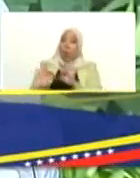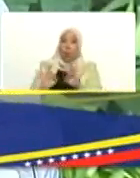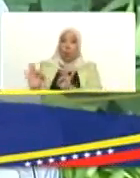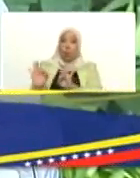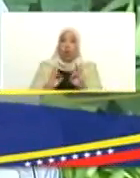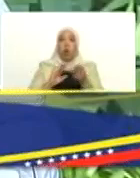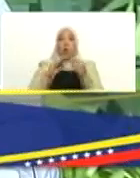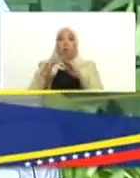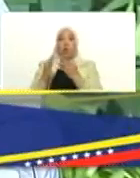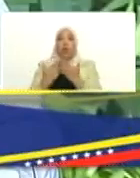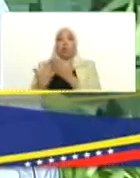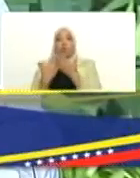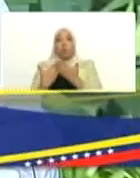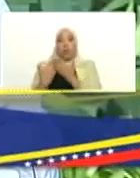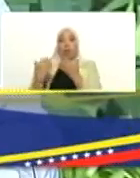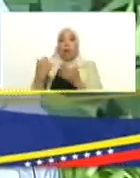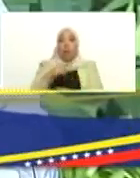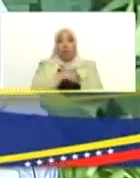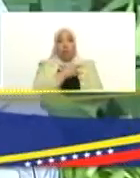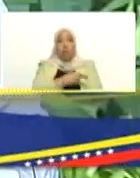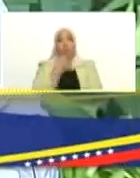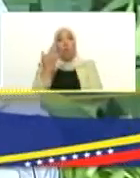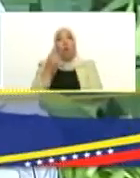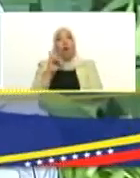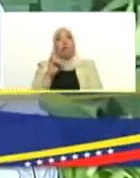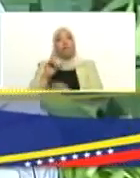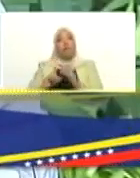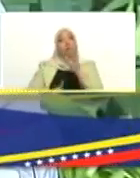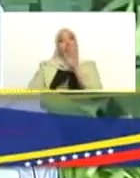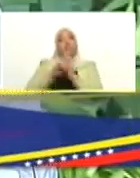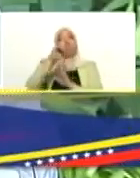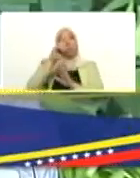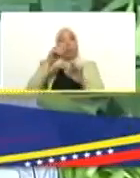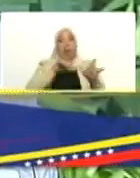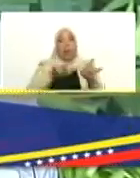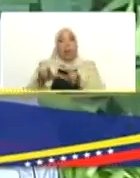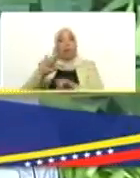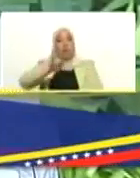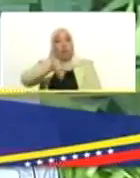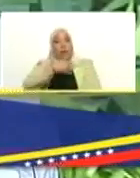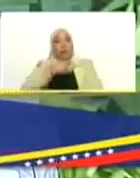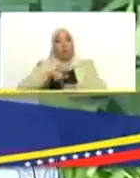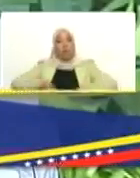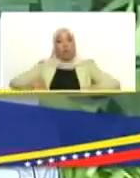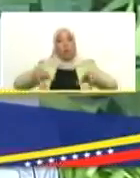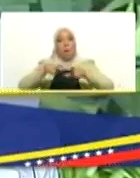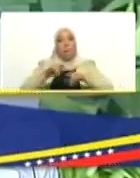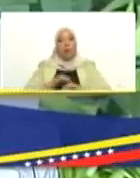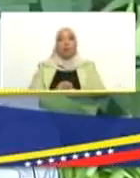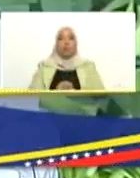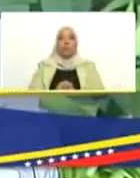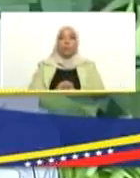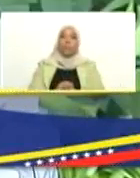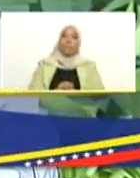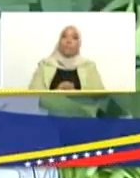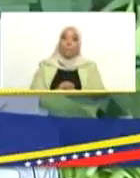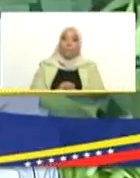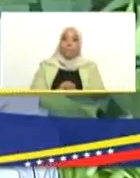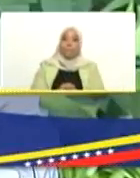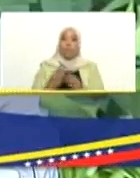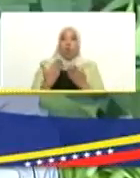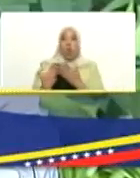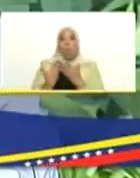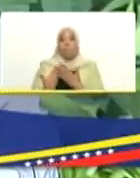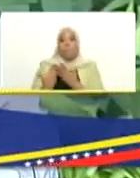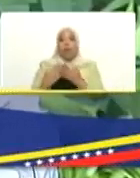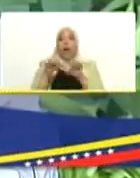comunidad sea ente activo, directo de la recuperación de las infraestructuras y de los espacios comunes y